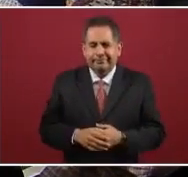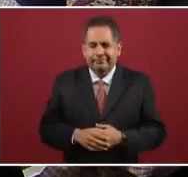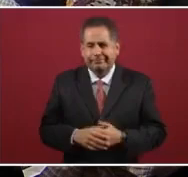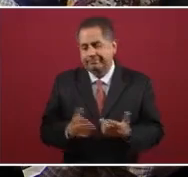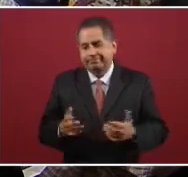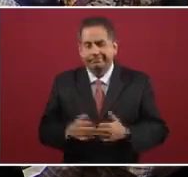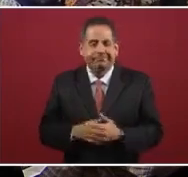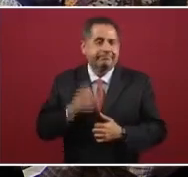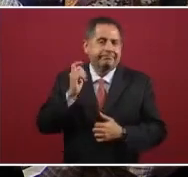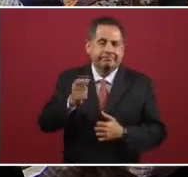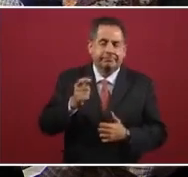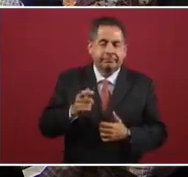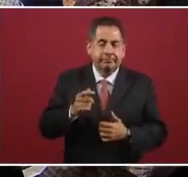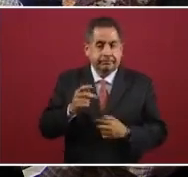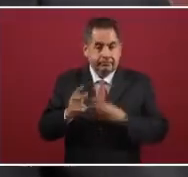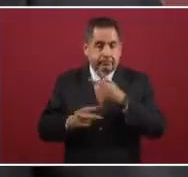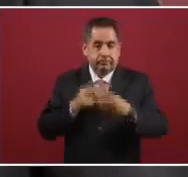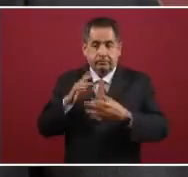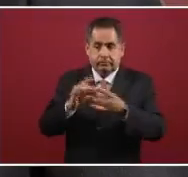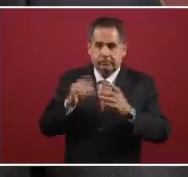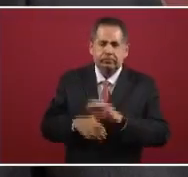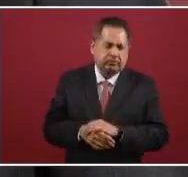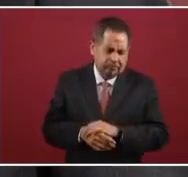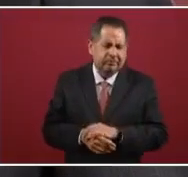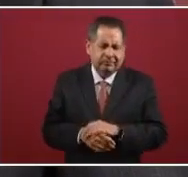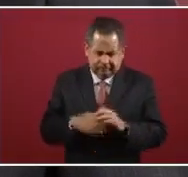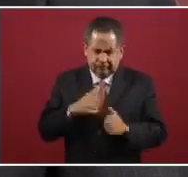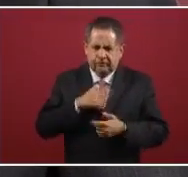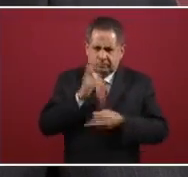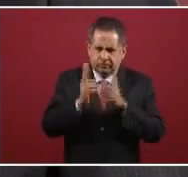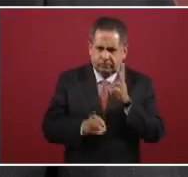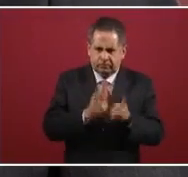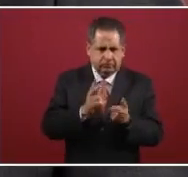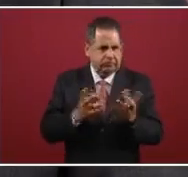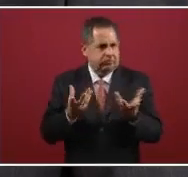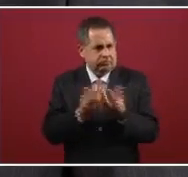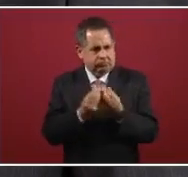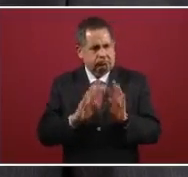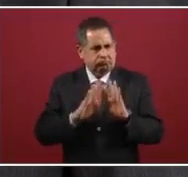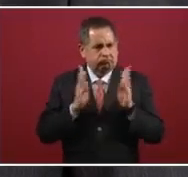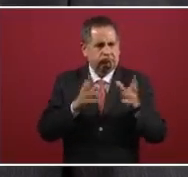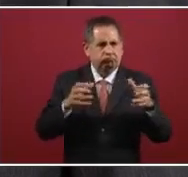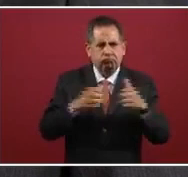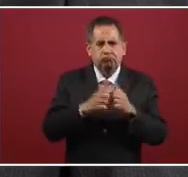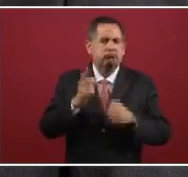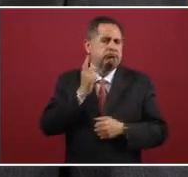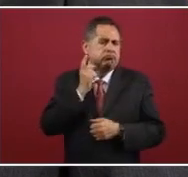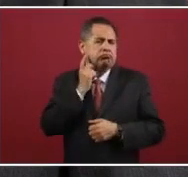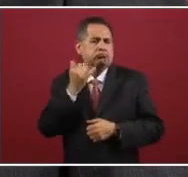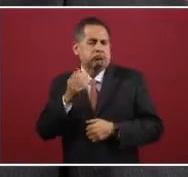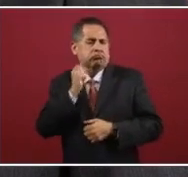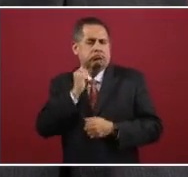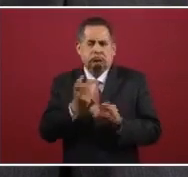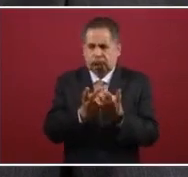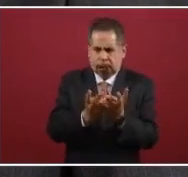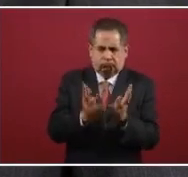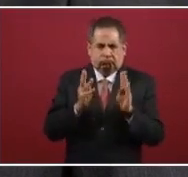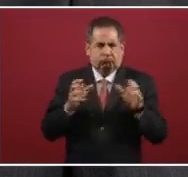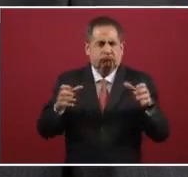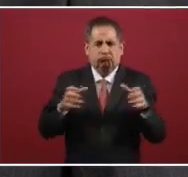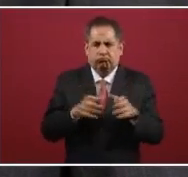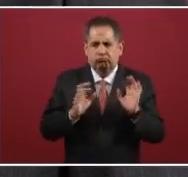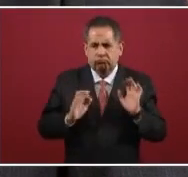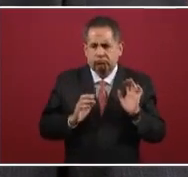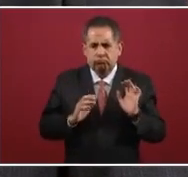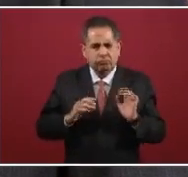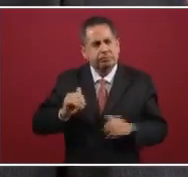el mensaje que va a darles. Voy a hablar con ellos, nos vamos a reunir con diputados y senadores. Voy